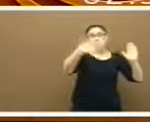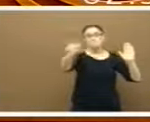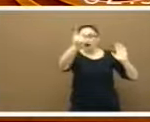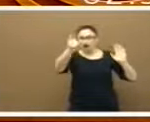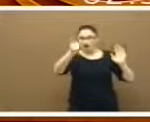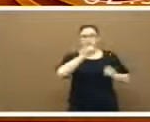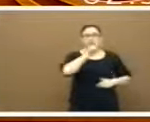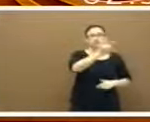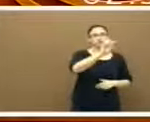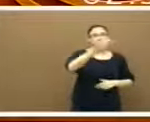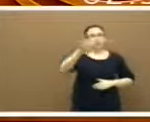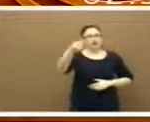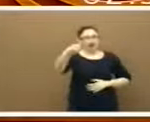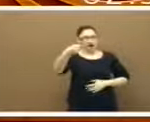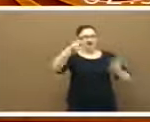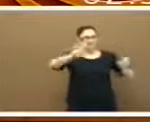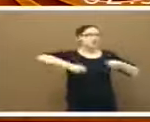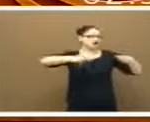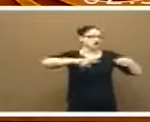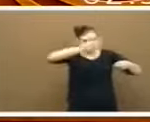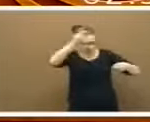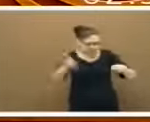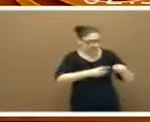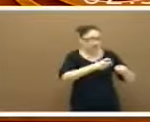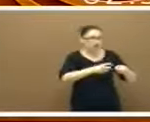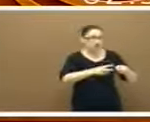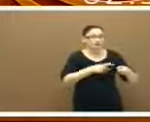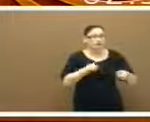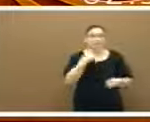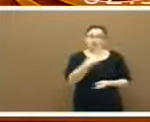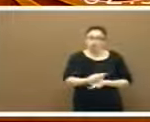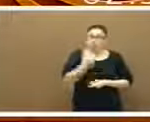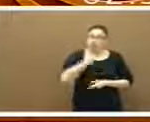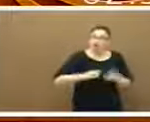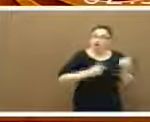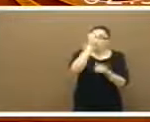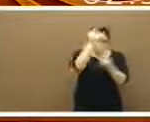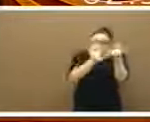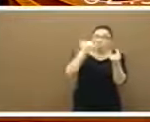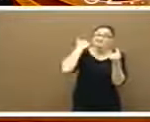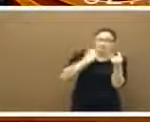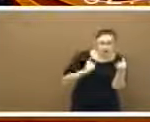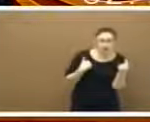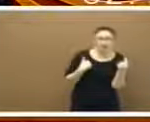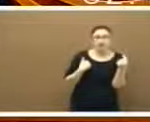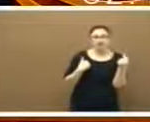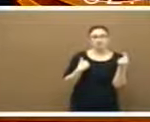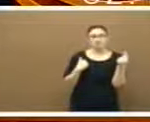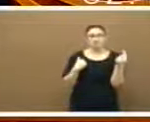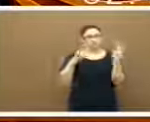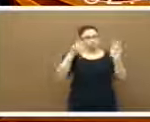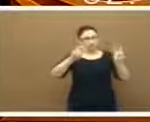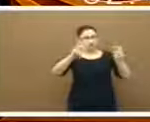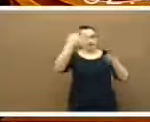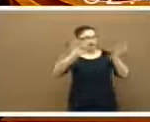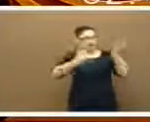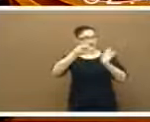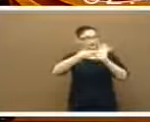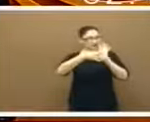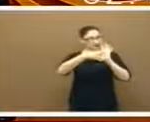114A, referente a gastos diversos, decirle que ya la dotación presupuestaria de software referente a lo que es la evaluación de